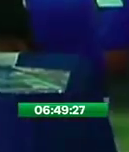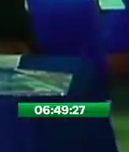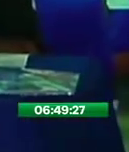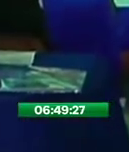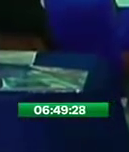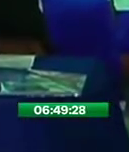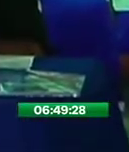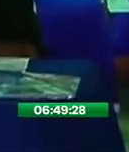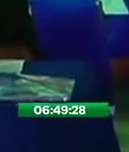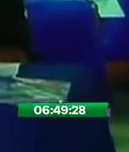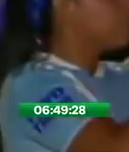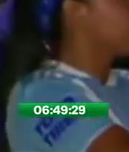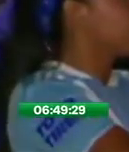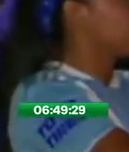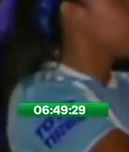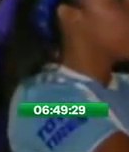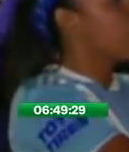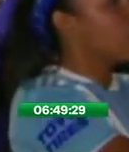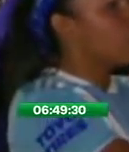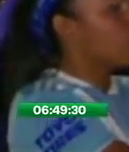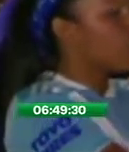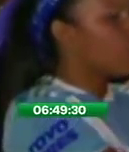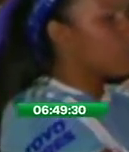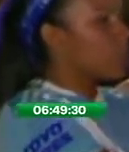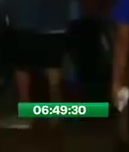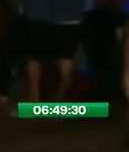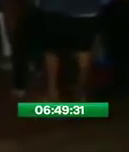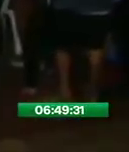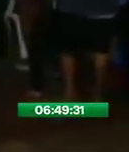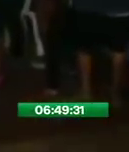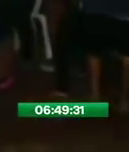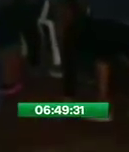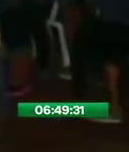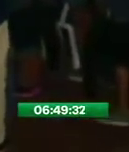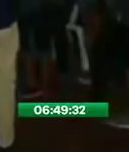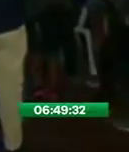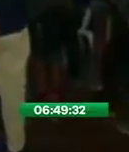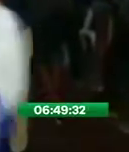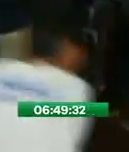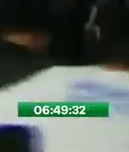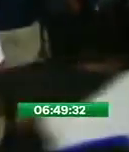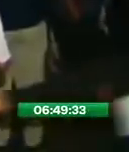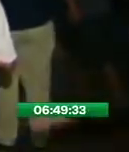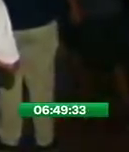los hinchas que lo ovacionaron con cánticos y aplausos.